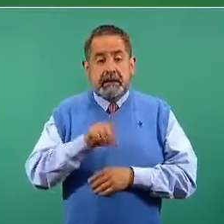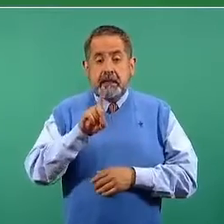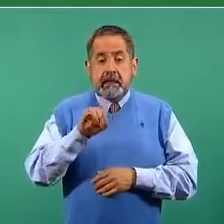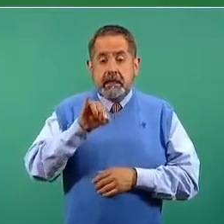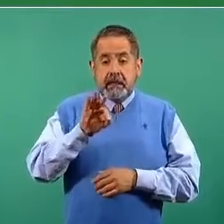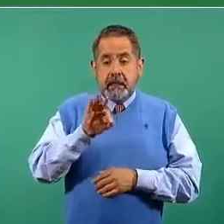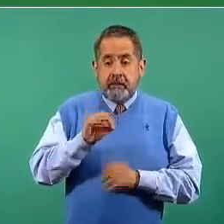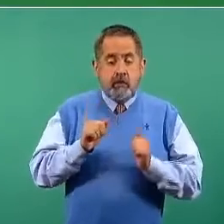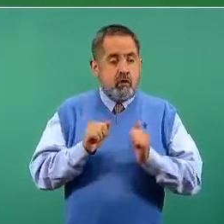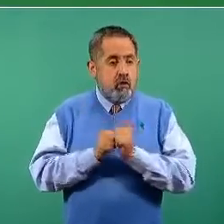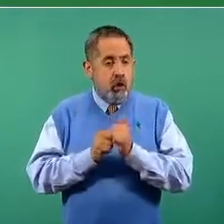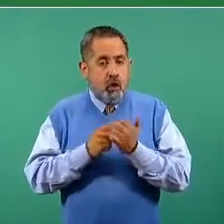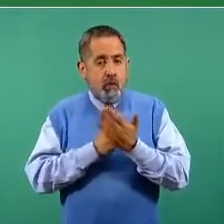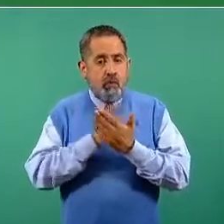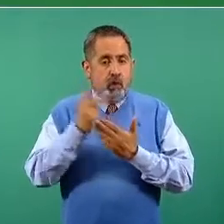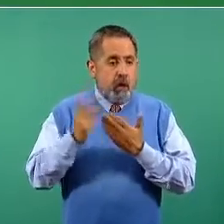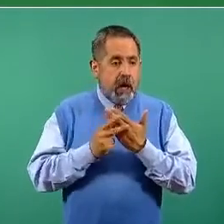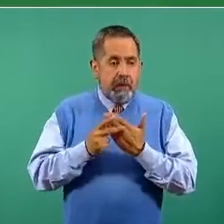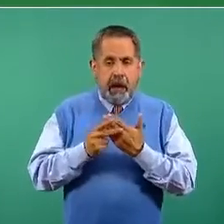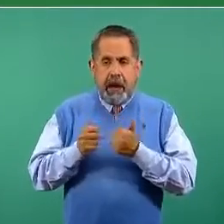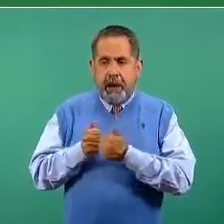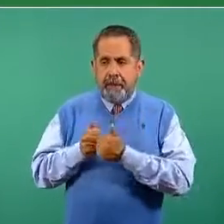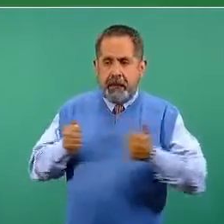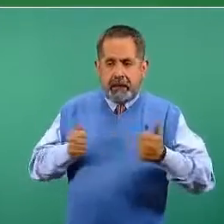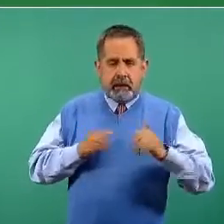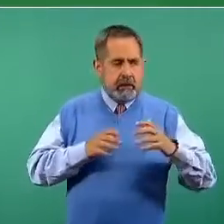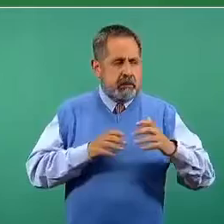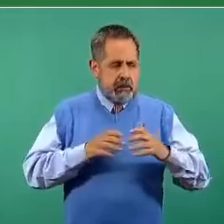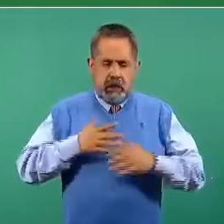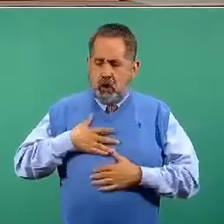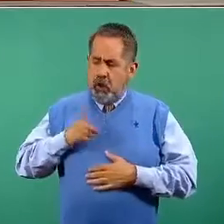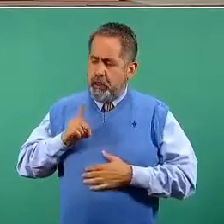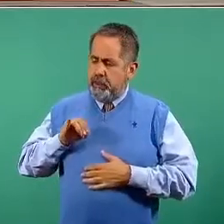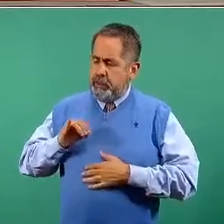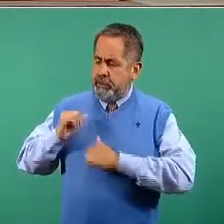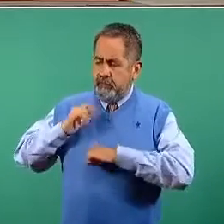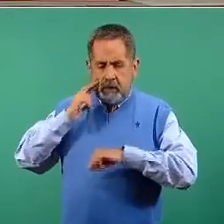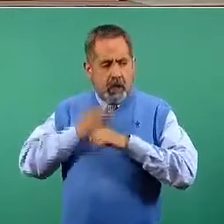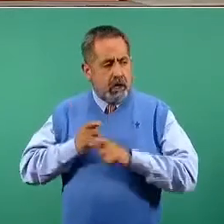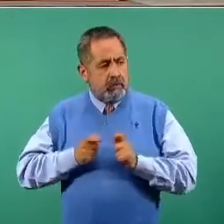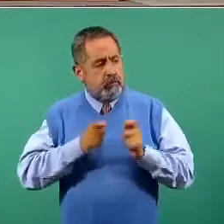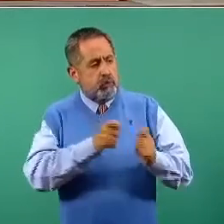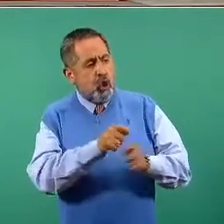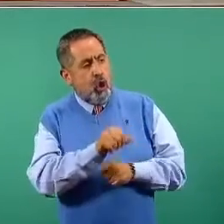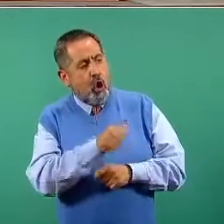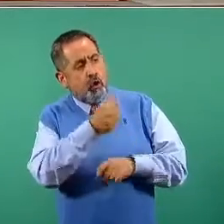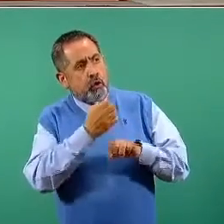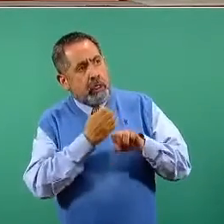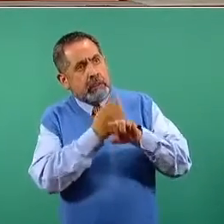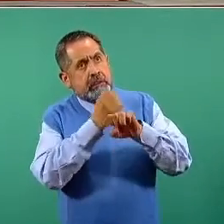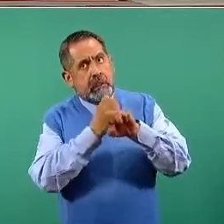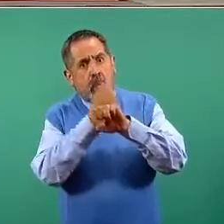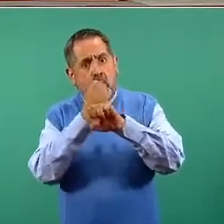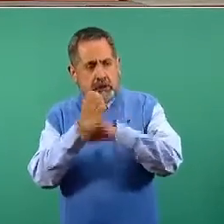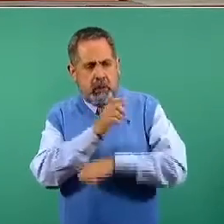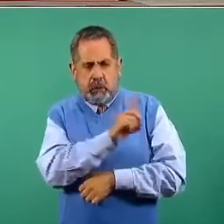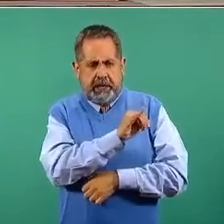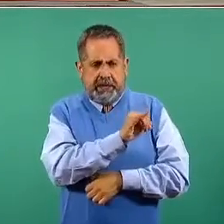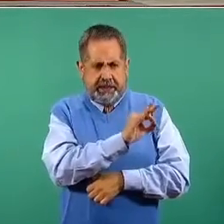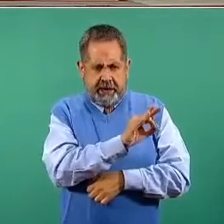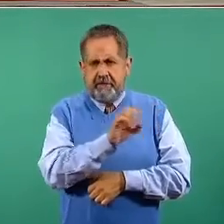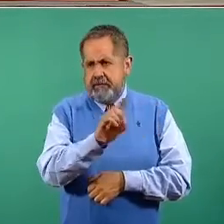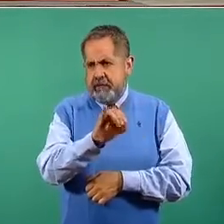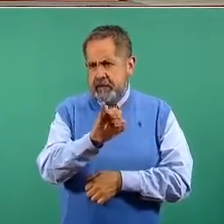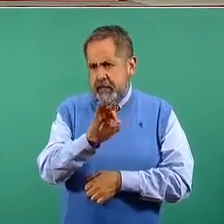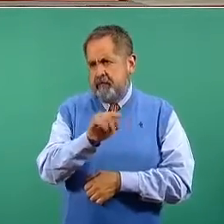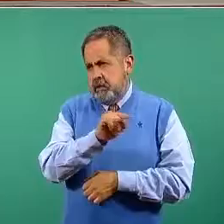a través de programas desconcentrados que son operados por las oficinas DIF en las entidades federativas, que gozan de